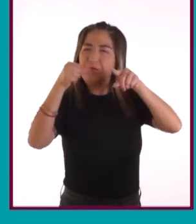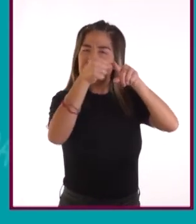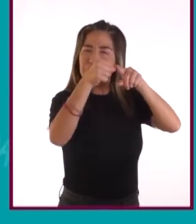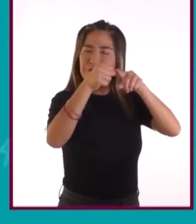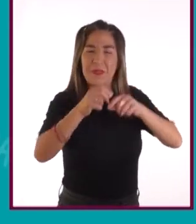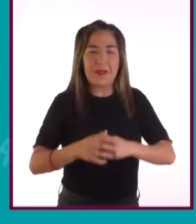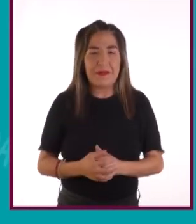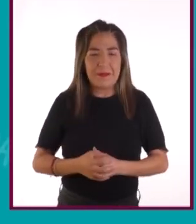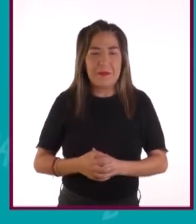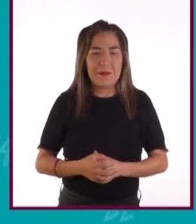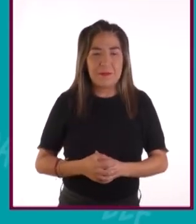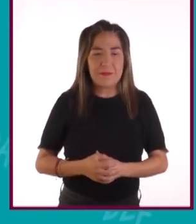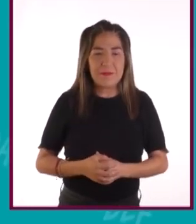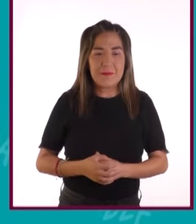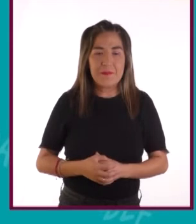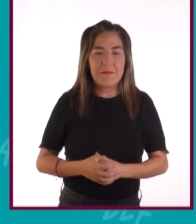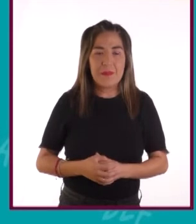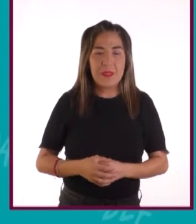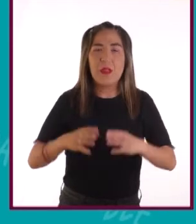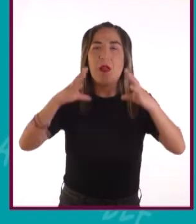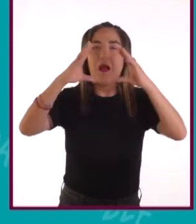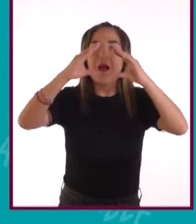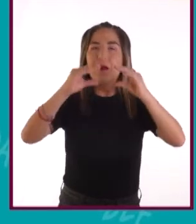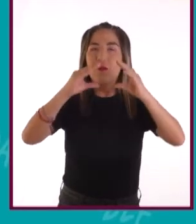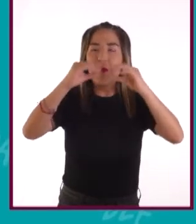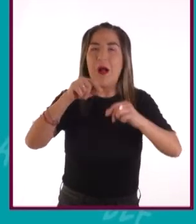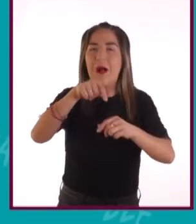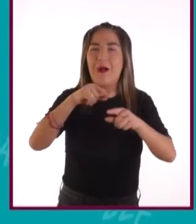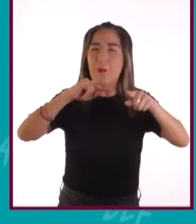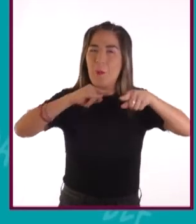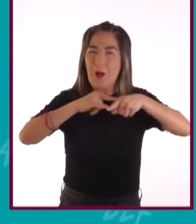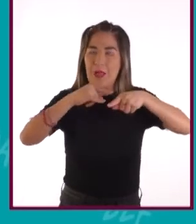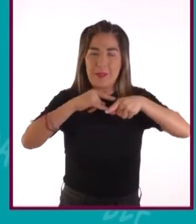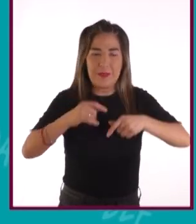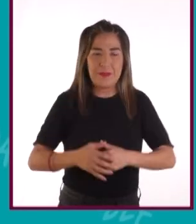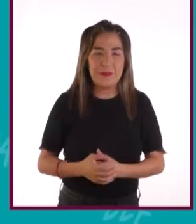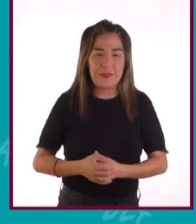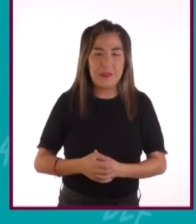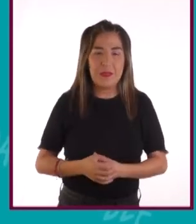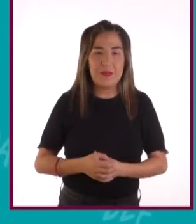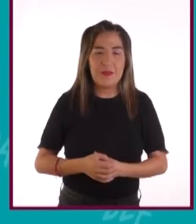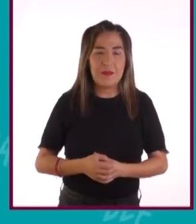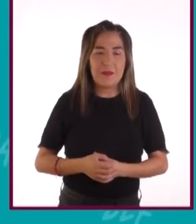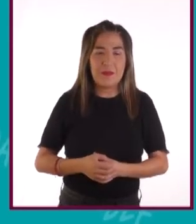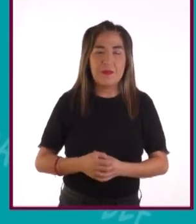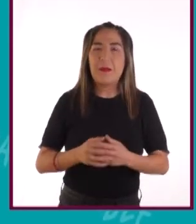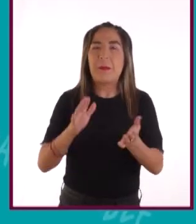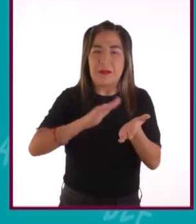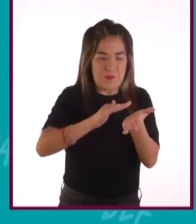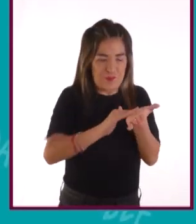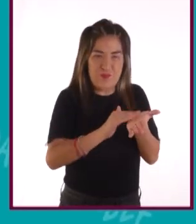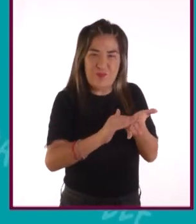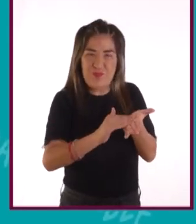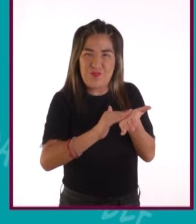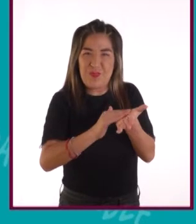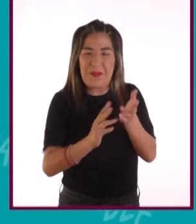o pijas y un cuadrado de espuma de poliestireno, un pedazo de lija,